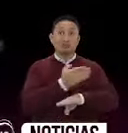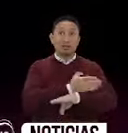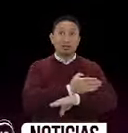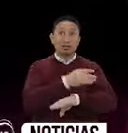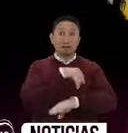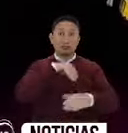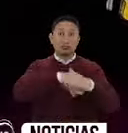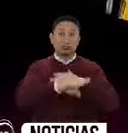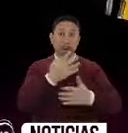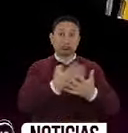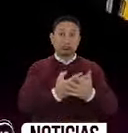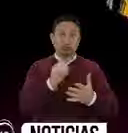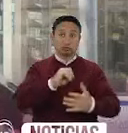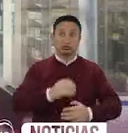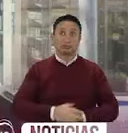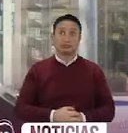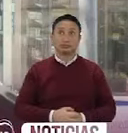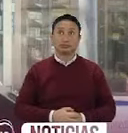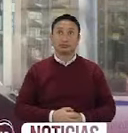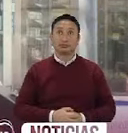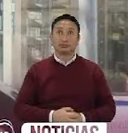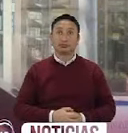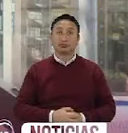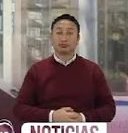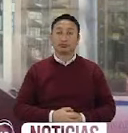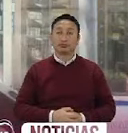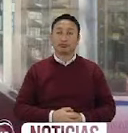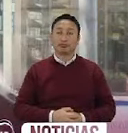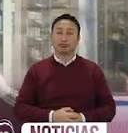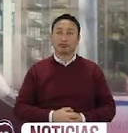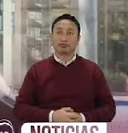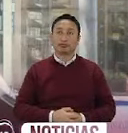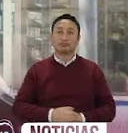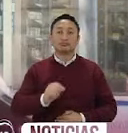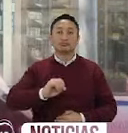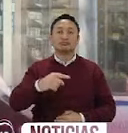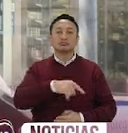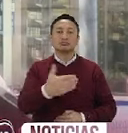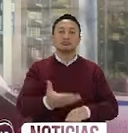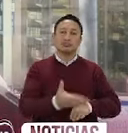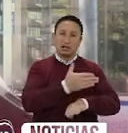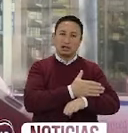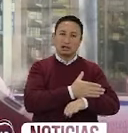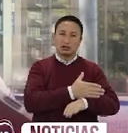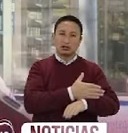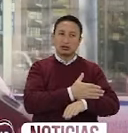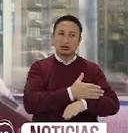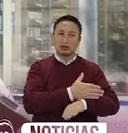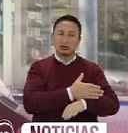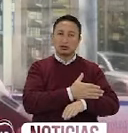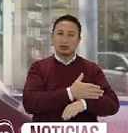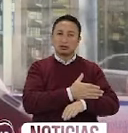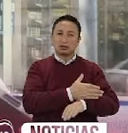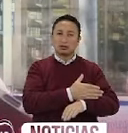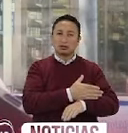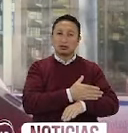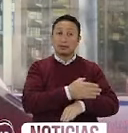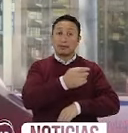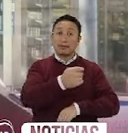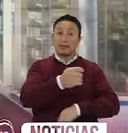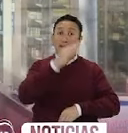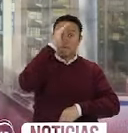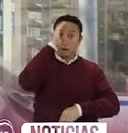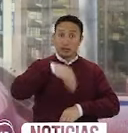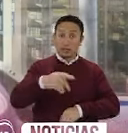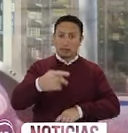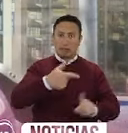varios antecedentes penales. Sí, tienen varios antecedentes. Anteriormente estuvo por intento de asesinato a un